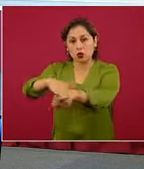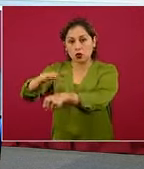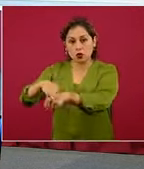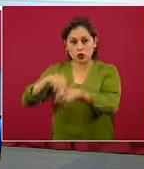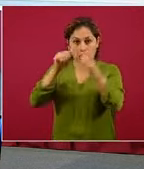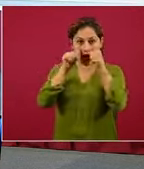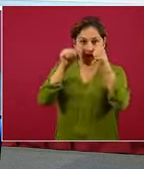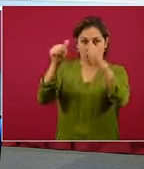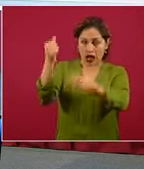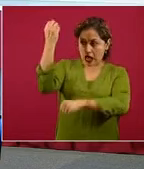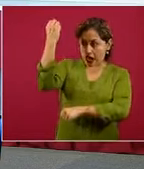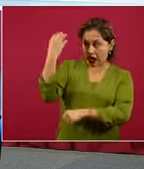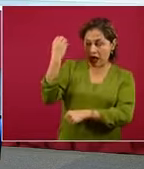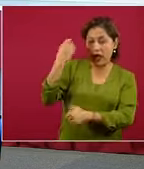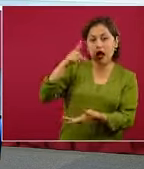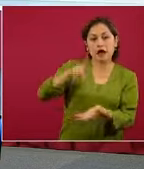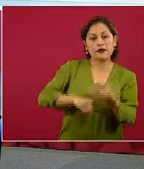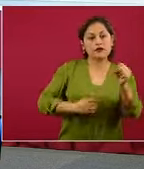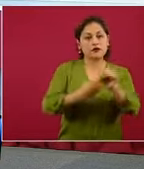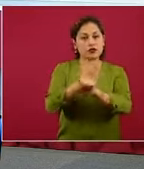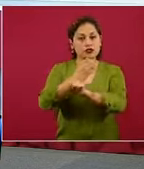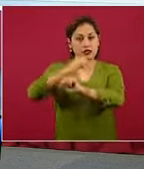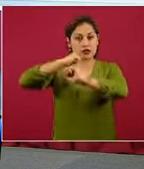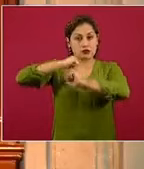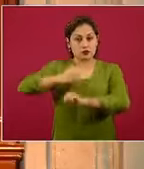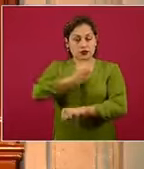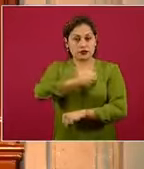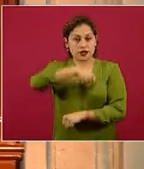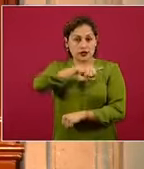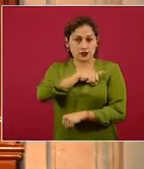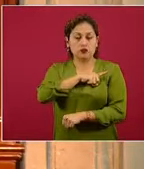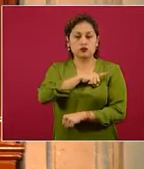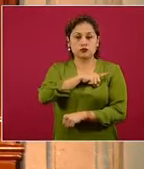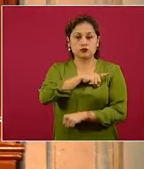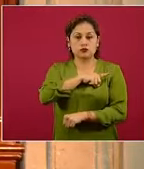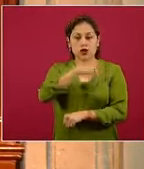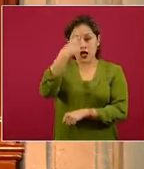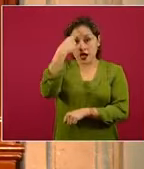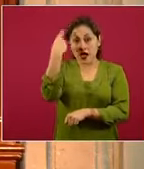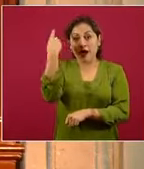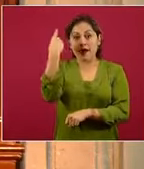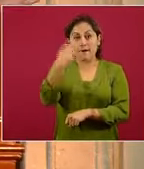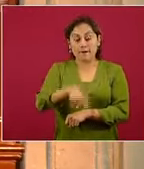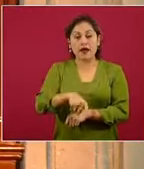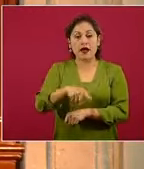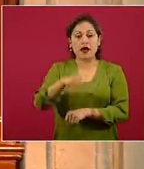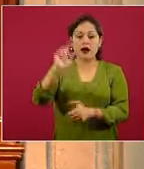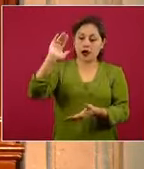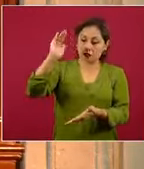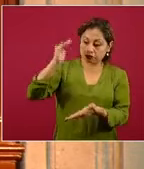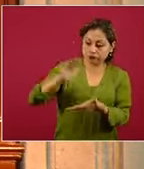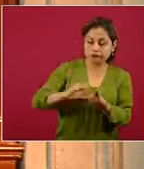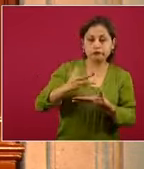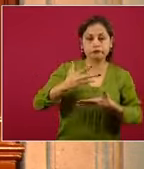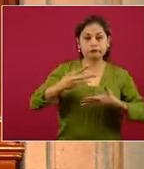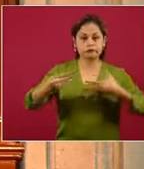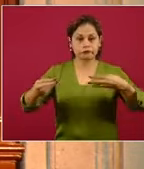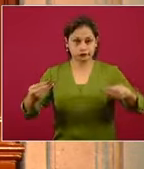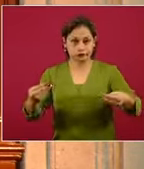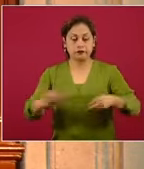recomendaciones de las autoridades sanitarias, que tienen como objetivo disminuir los contagios, y a las entidades en menor